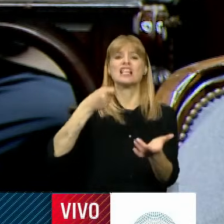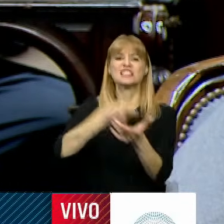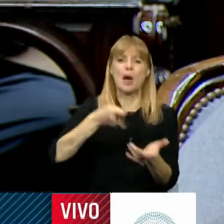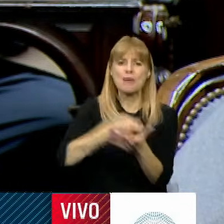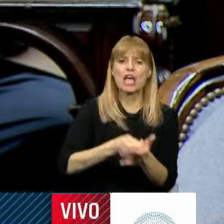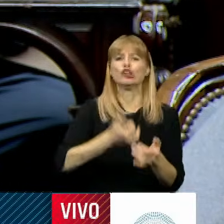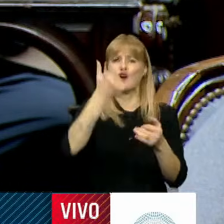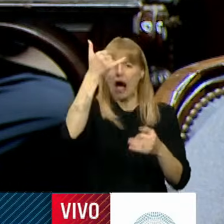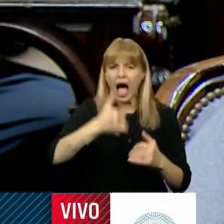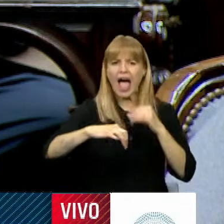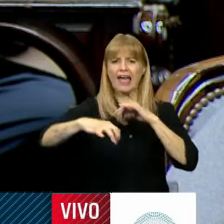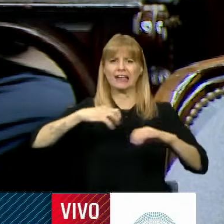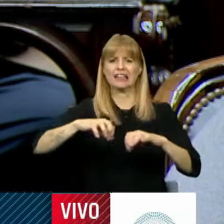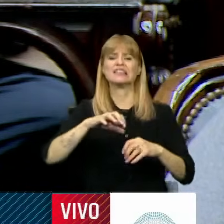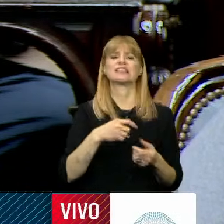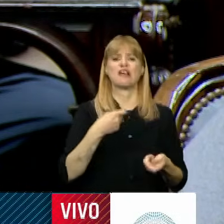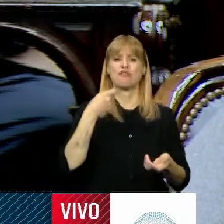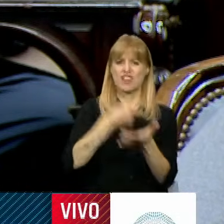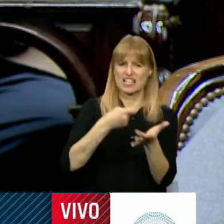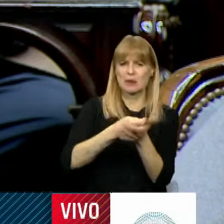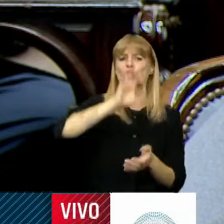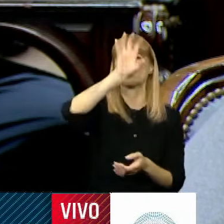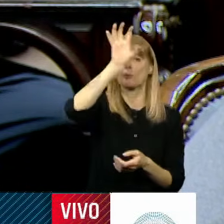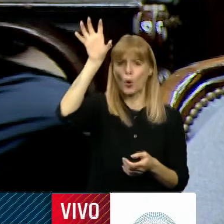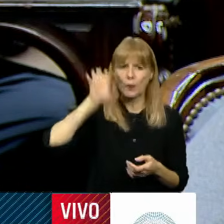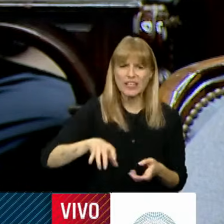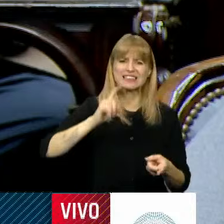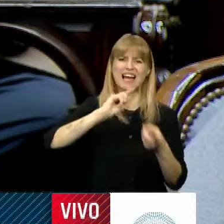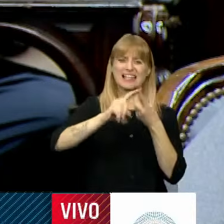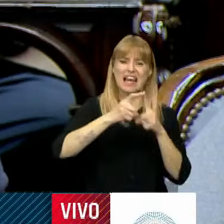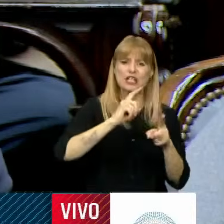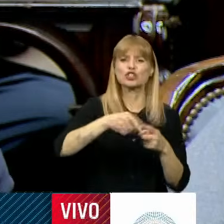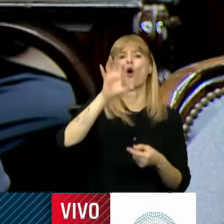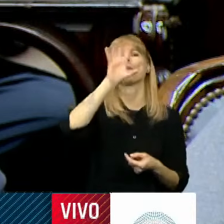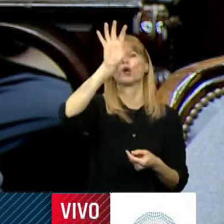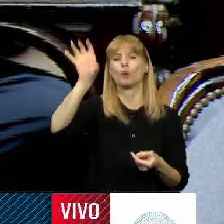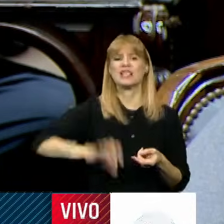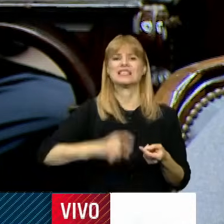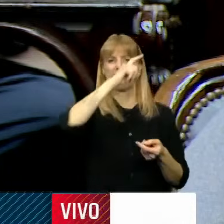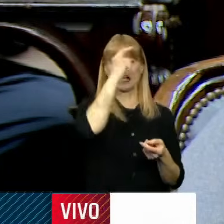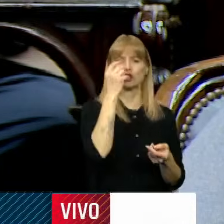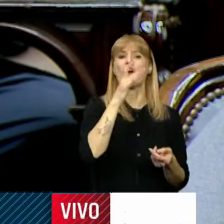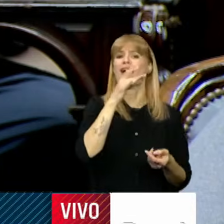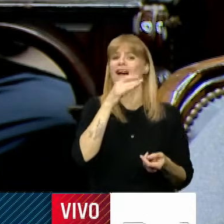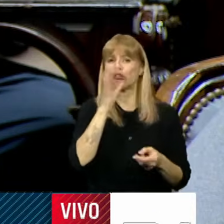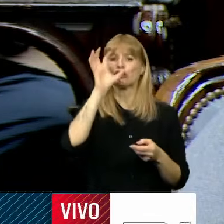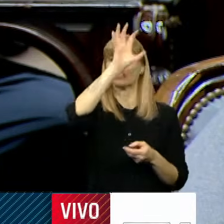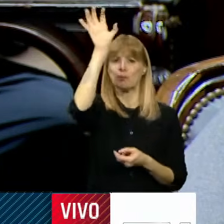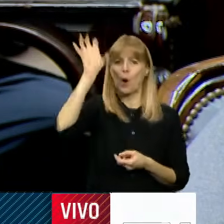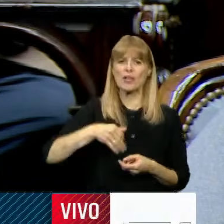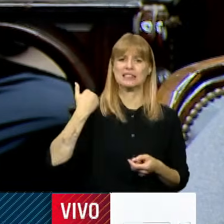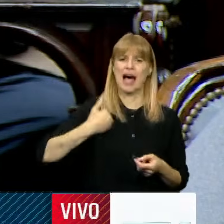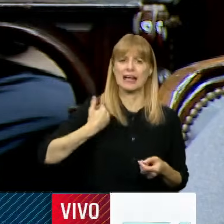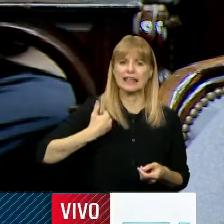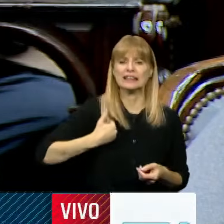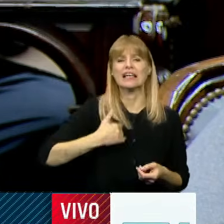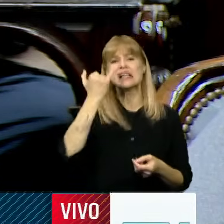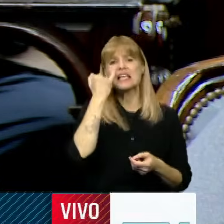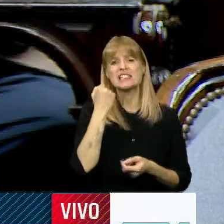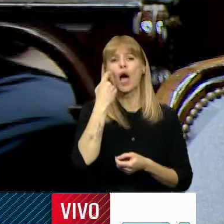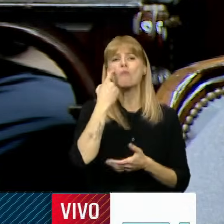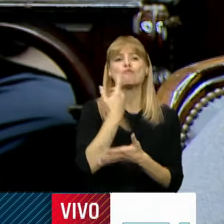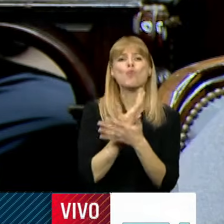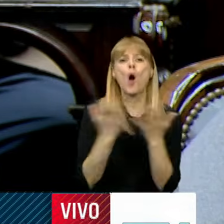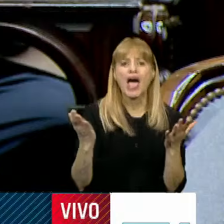financiamiento de las provincias y en la relación de la nación con las provincias. 14 provincias argentinas ya han